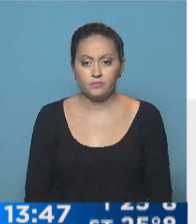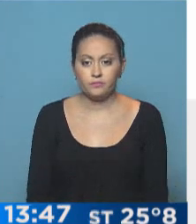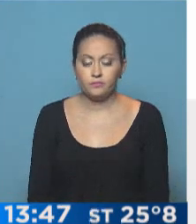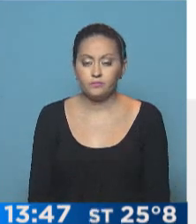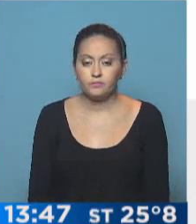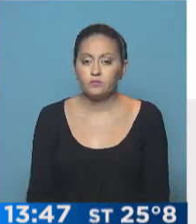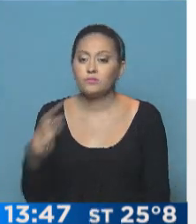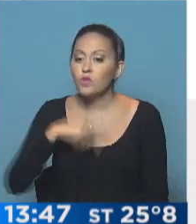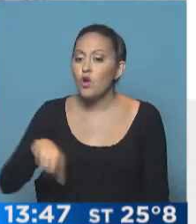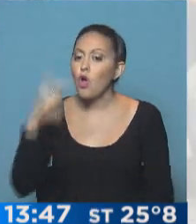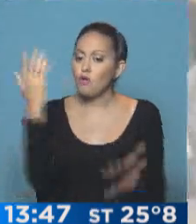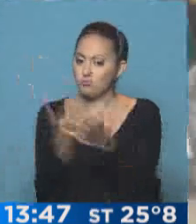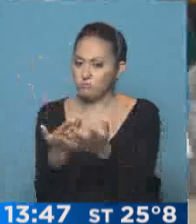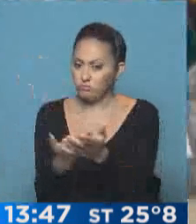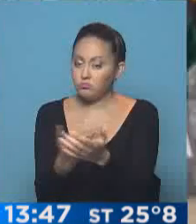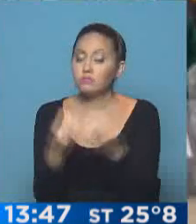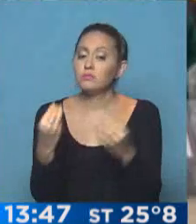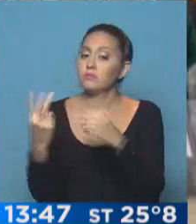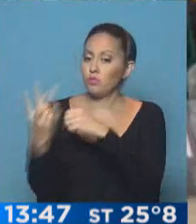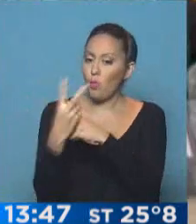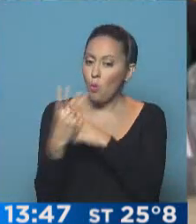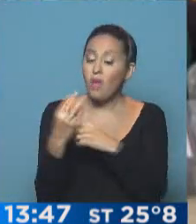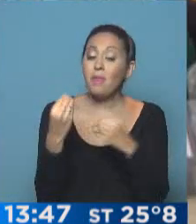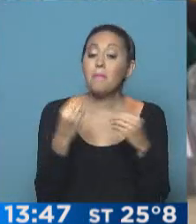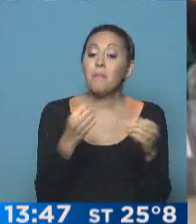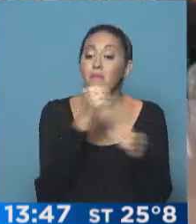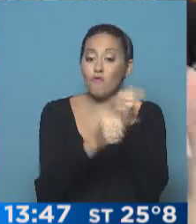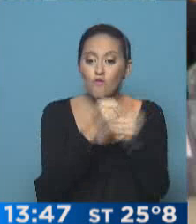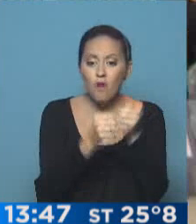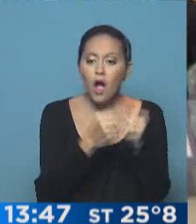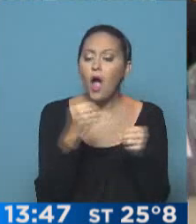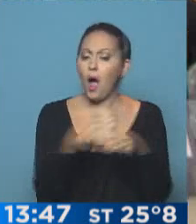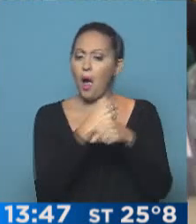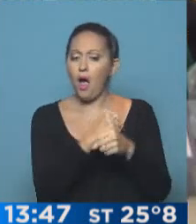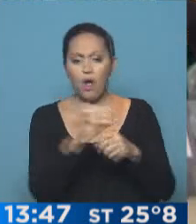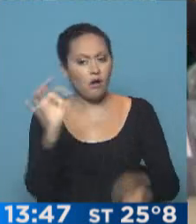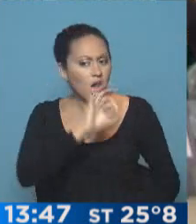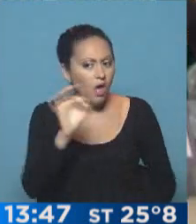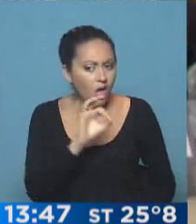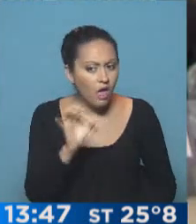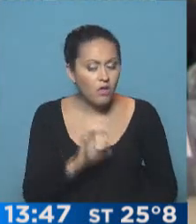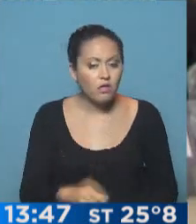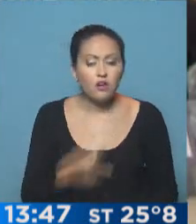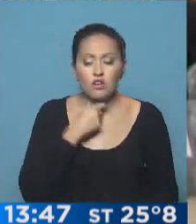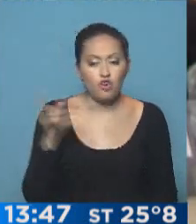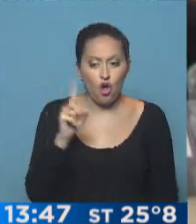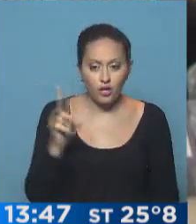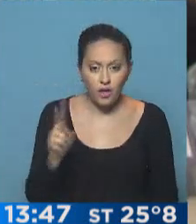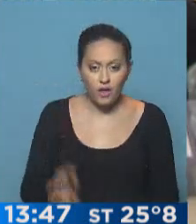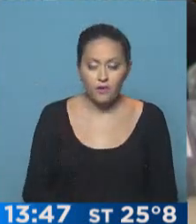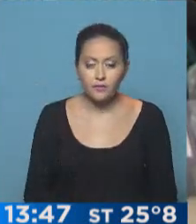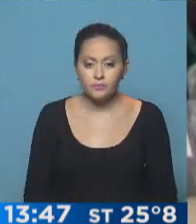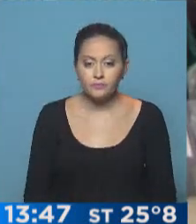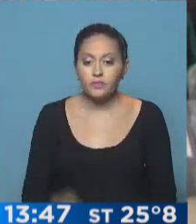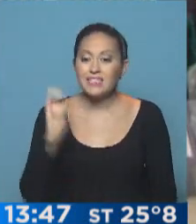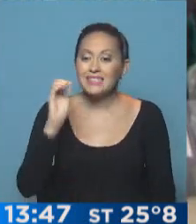Nosotros presentamos un amparo para que no se abra una minería a cielo abierto superior 3 veces al establecimiento que estamos, que se